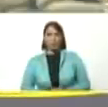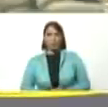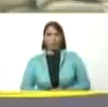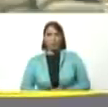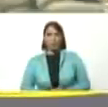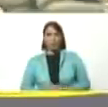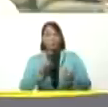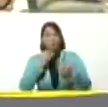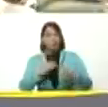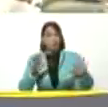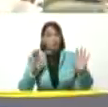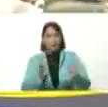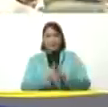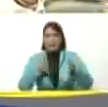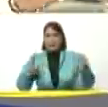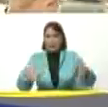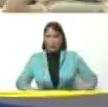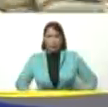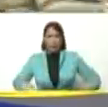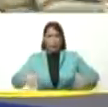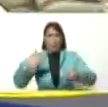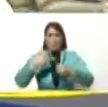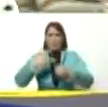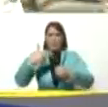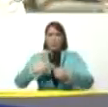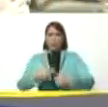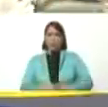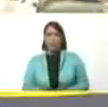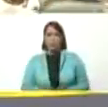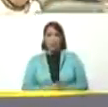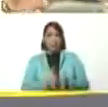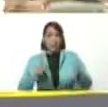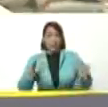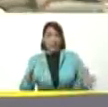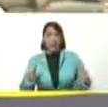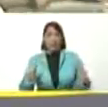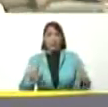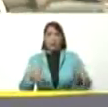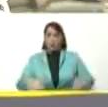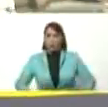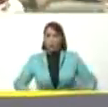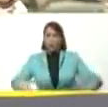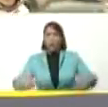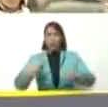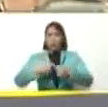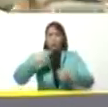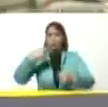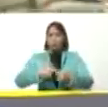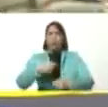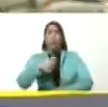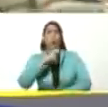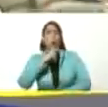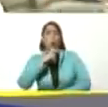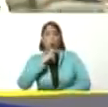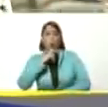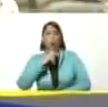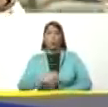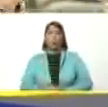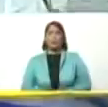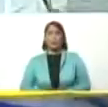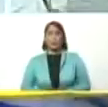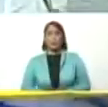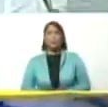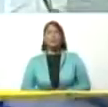Y bueno, la gran riqueza petrolera, la gran riqueza gasífera, la gran riqueza del oro, la gran riqueza de